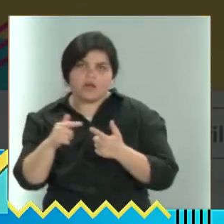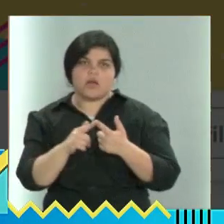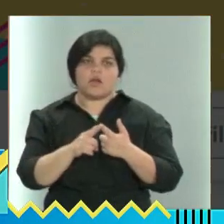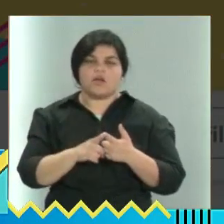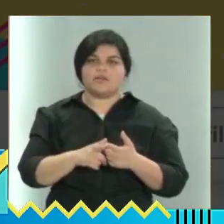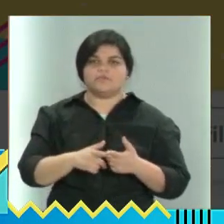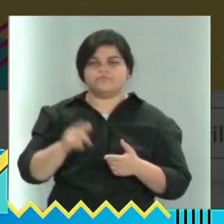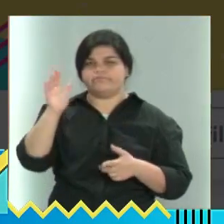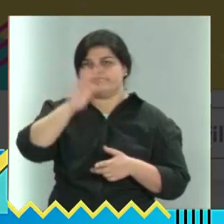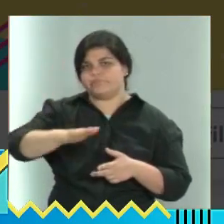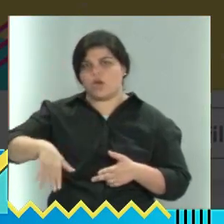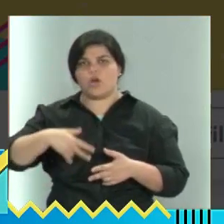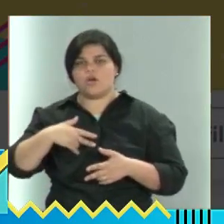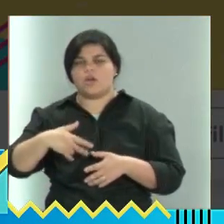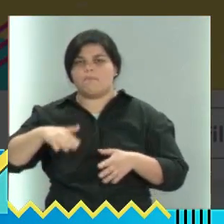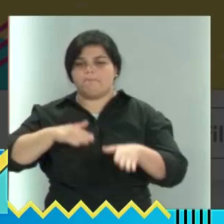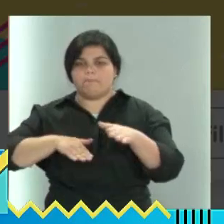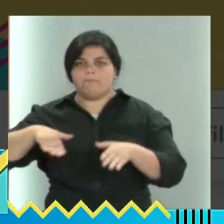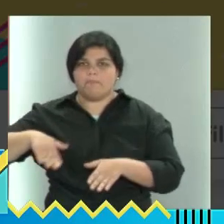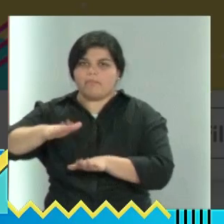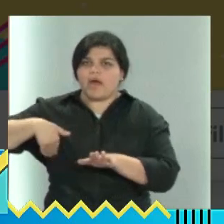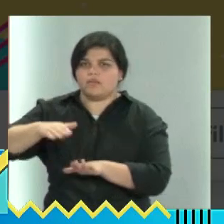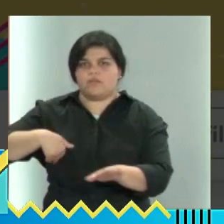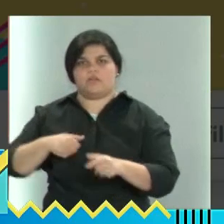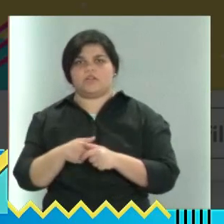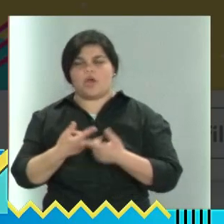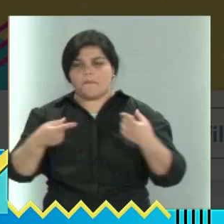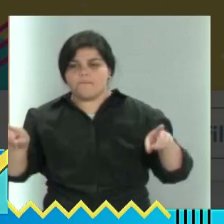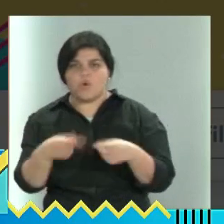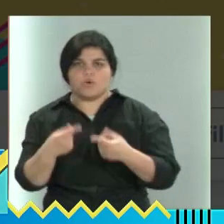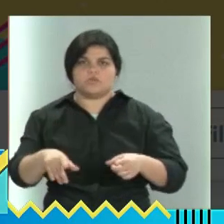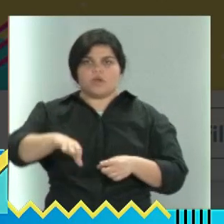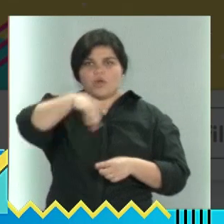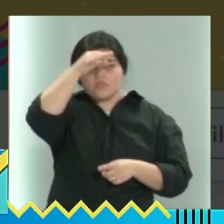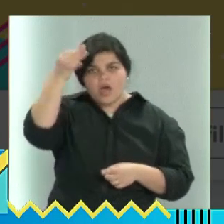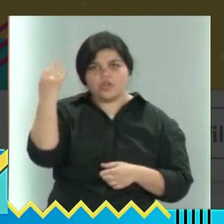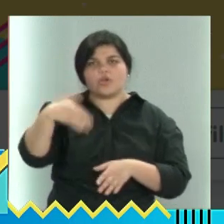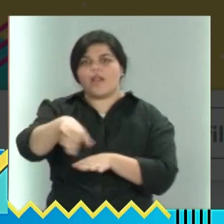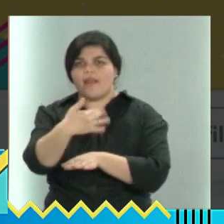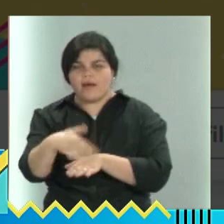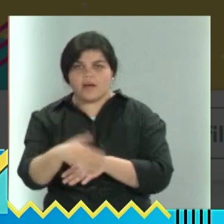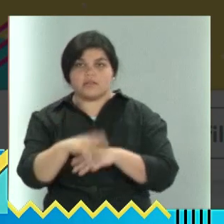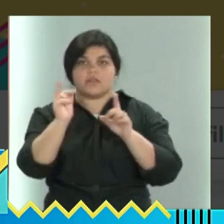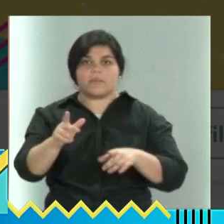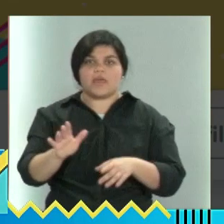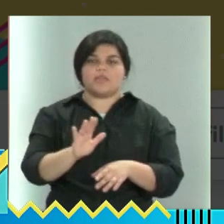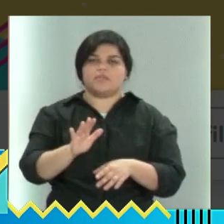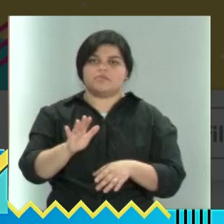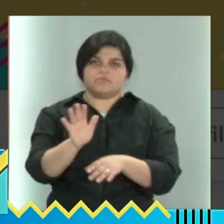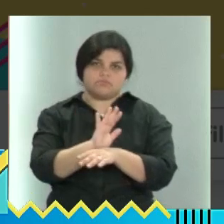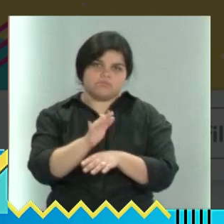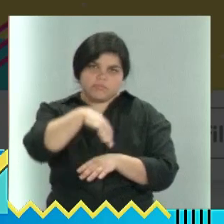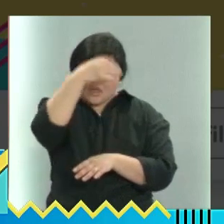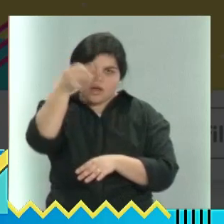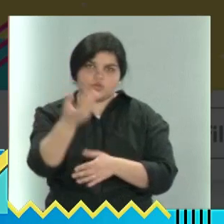en patineta, músicos callejeros, teatro callejero, usar los teatros públicos, las